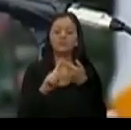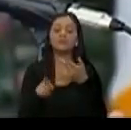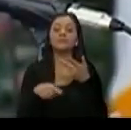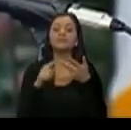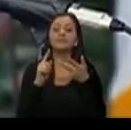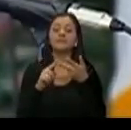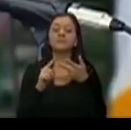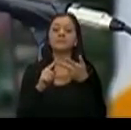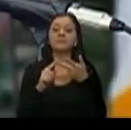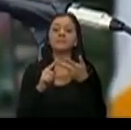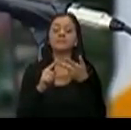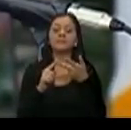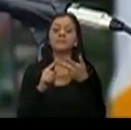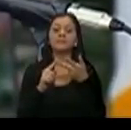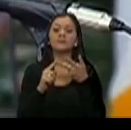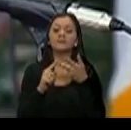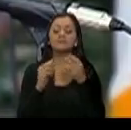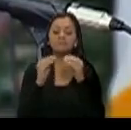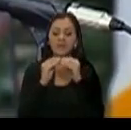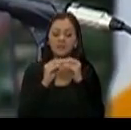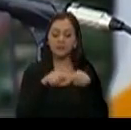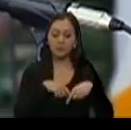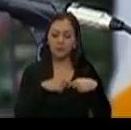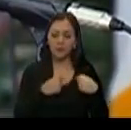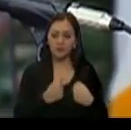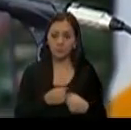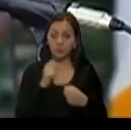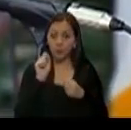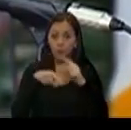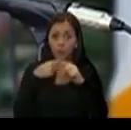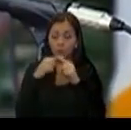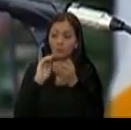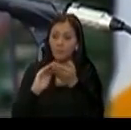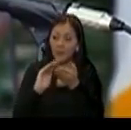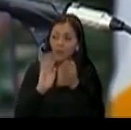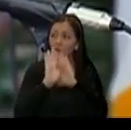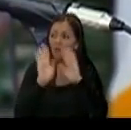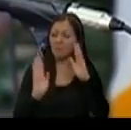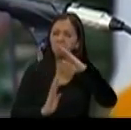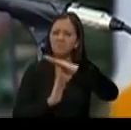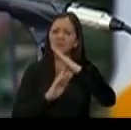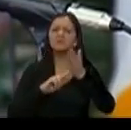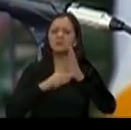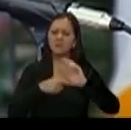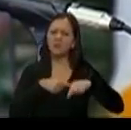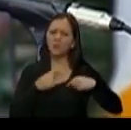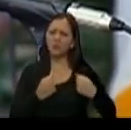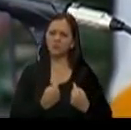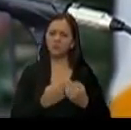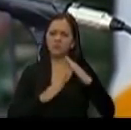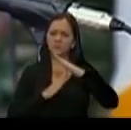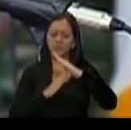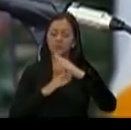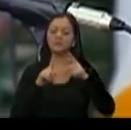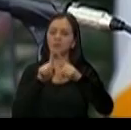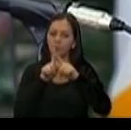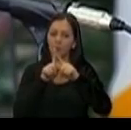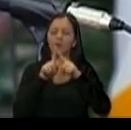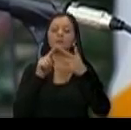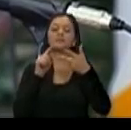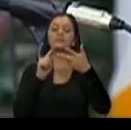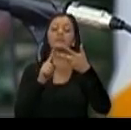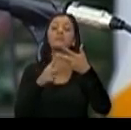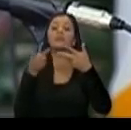ir forjando nuestro propio corazón y nuestros sentimientos. Y para ello, pues está en